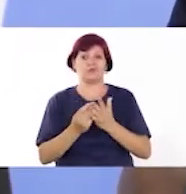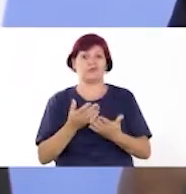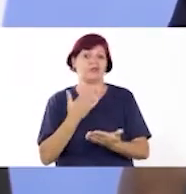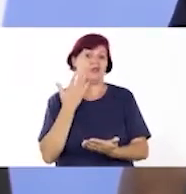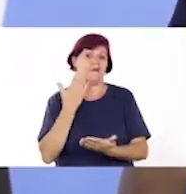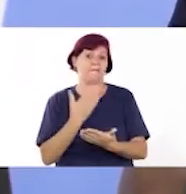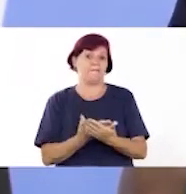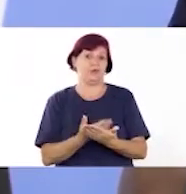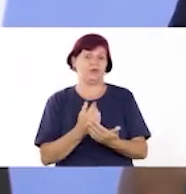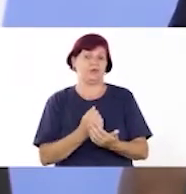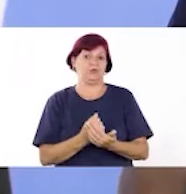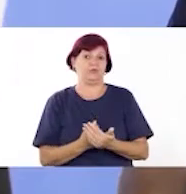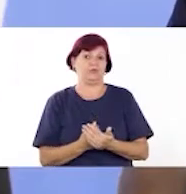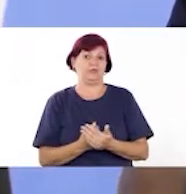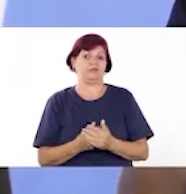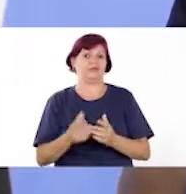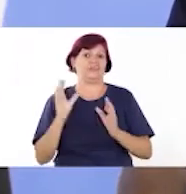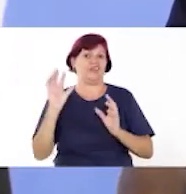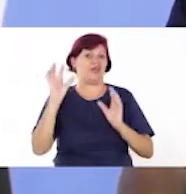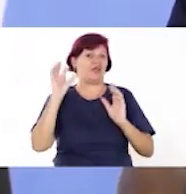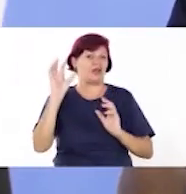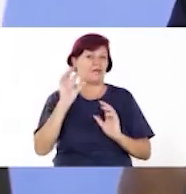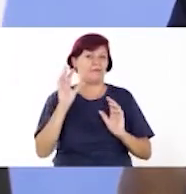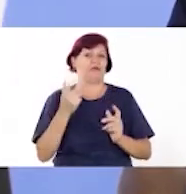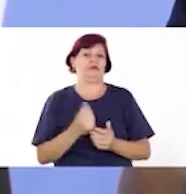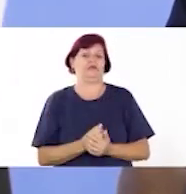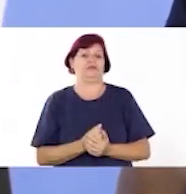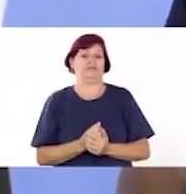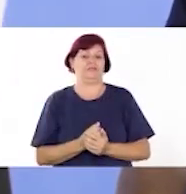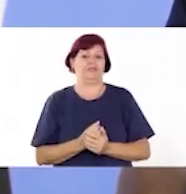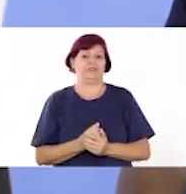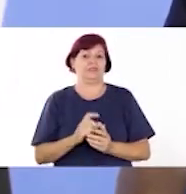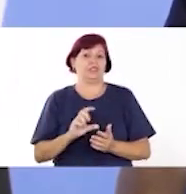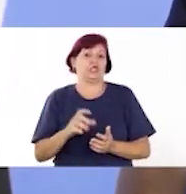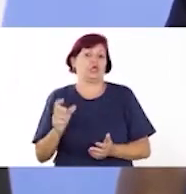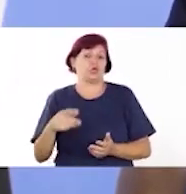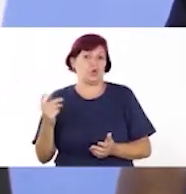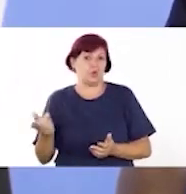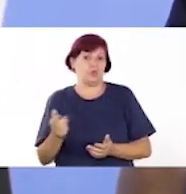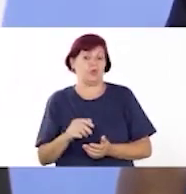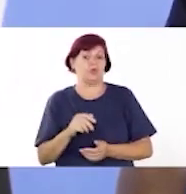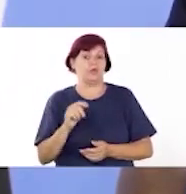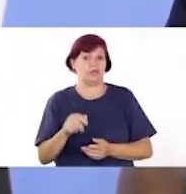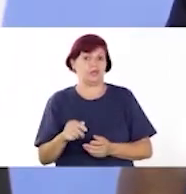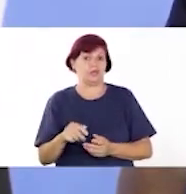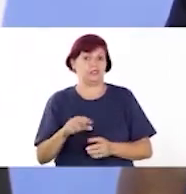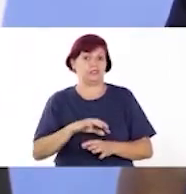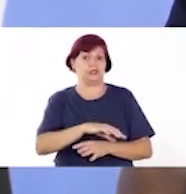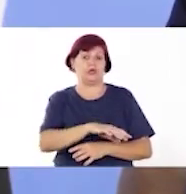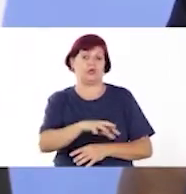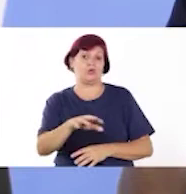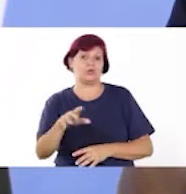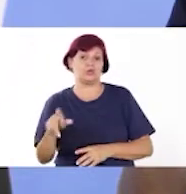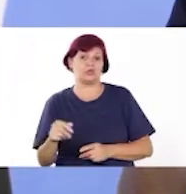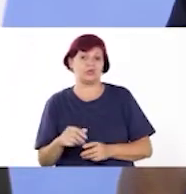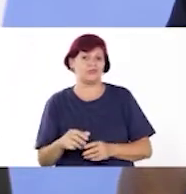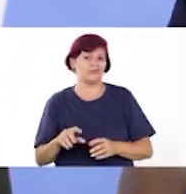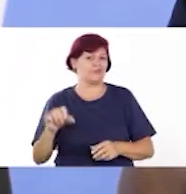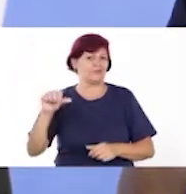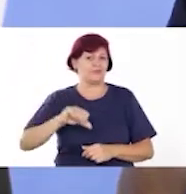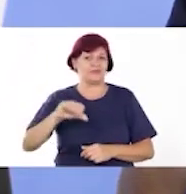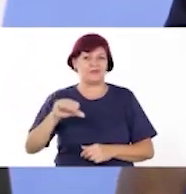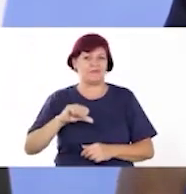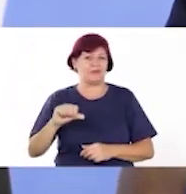todas las promesas de pre-campaña y cómo en este contexto se van